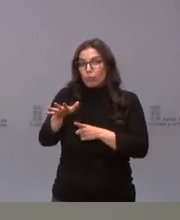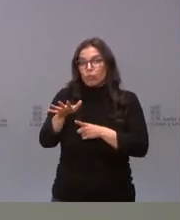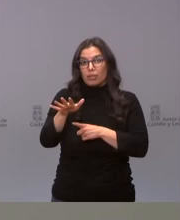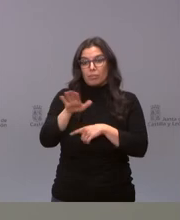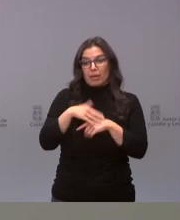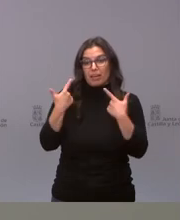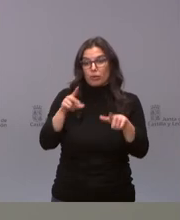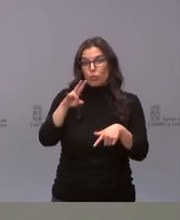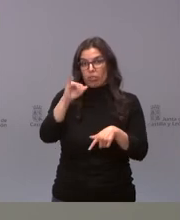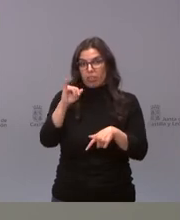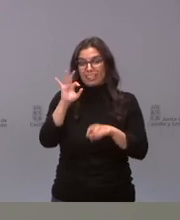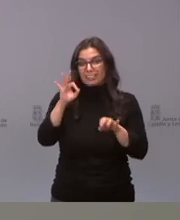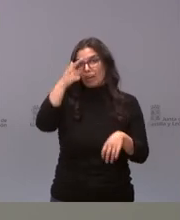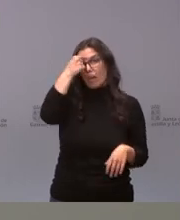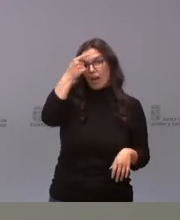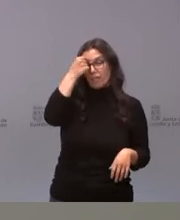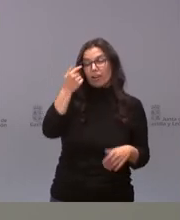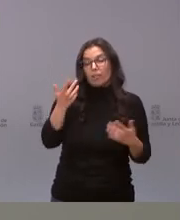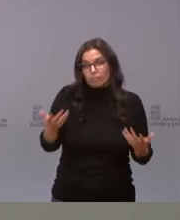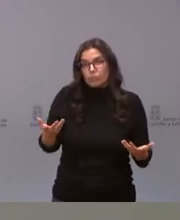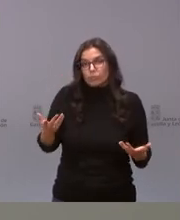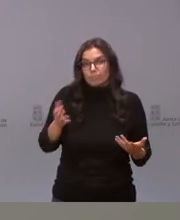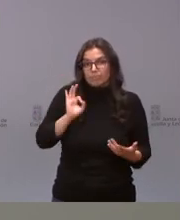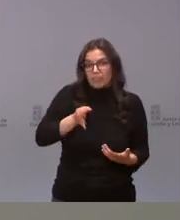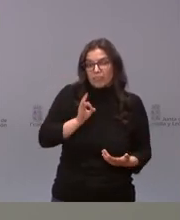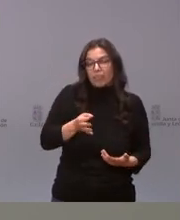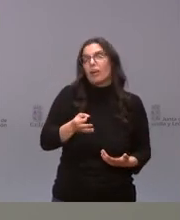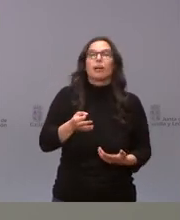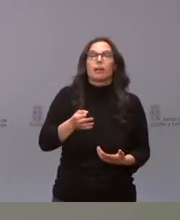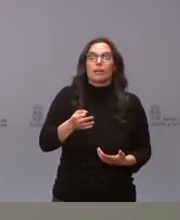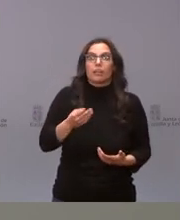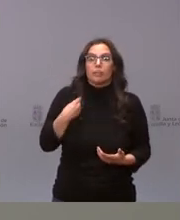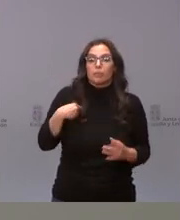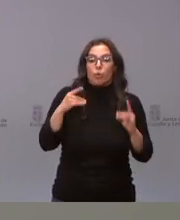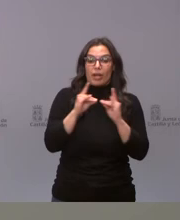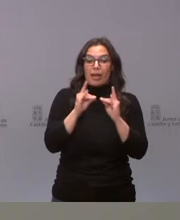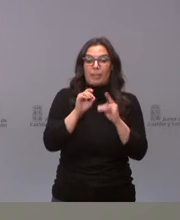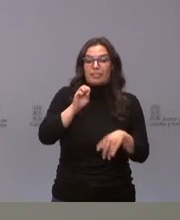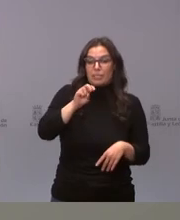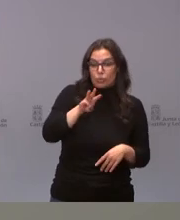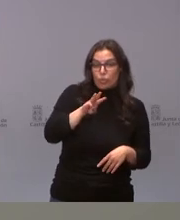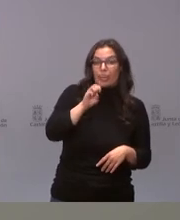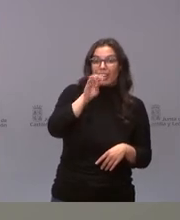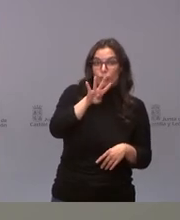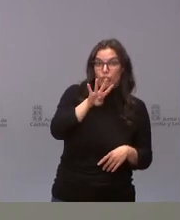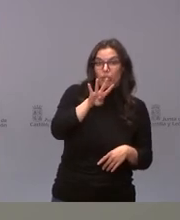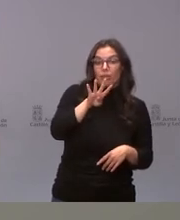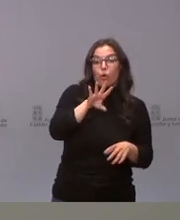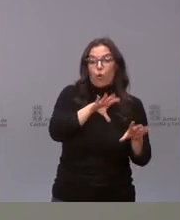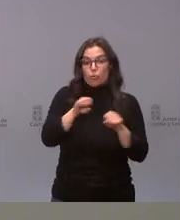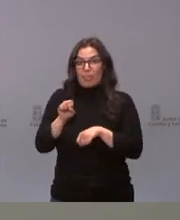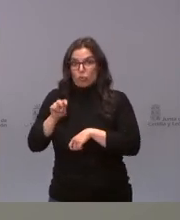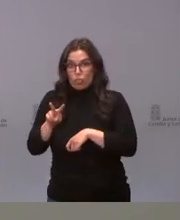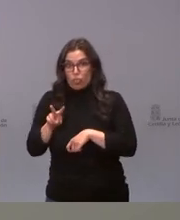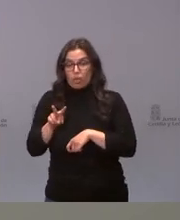UCI en Ávila es el... Es verdad que de las 14 camas que tiene, 12 están ocupadas